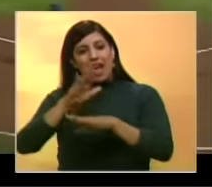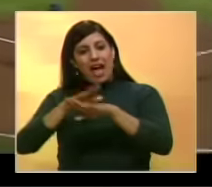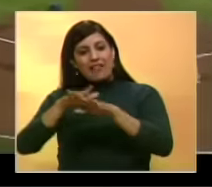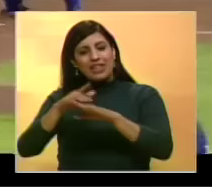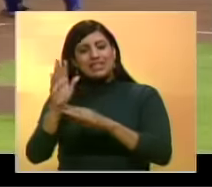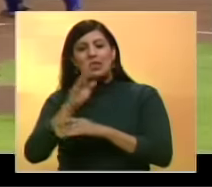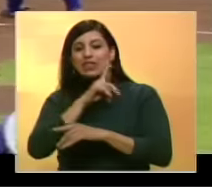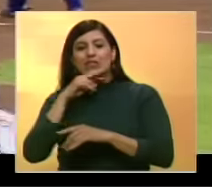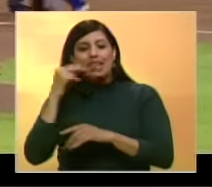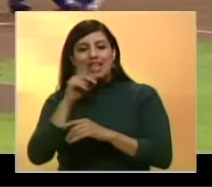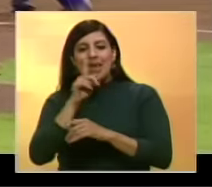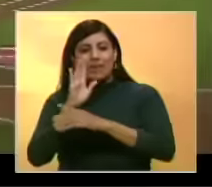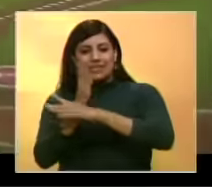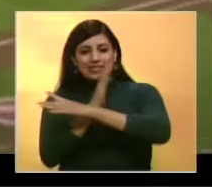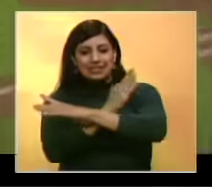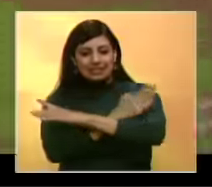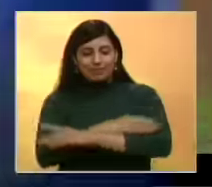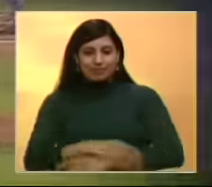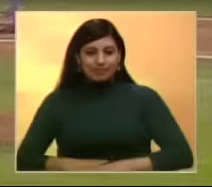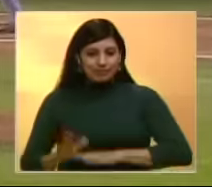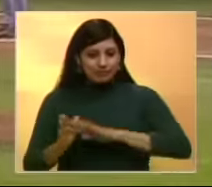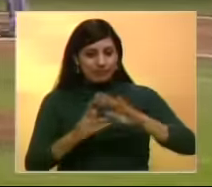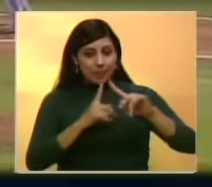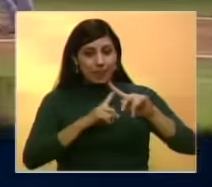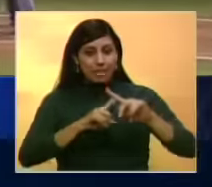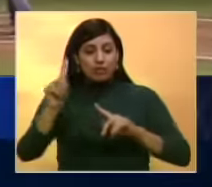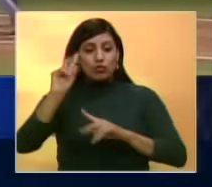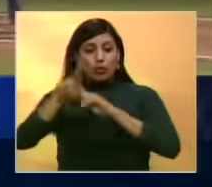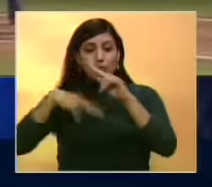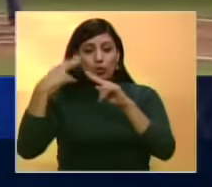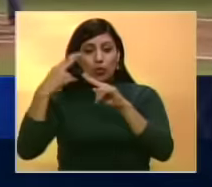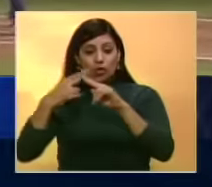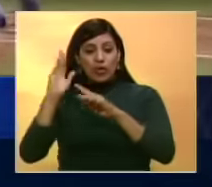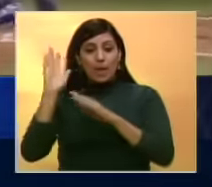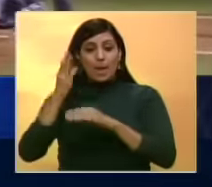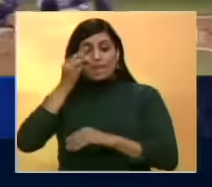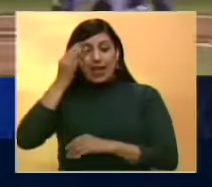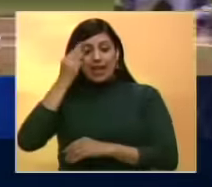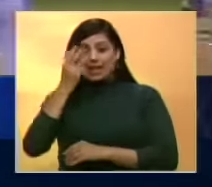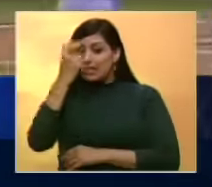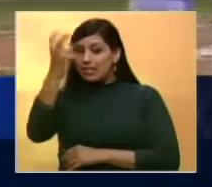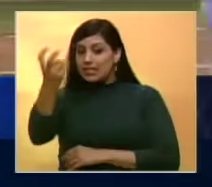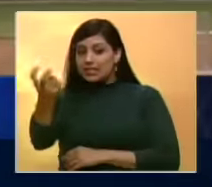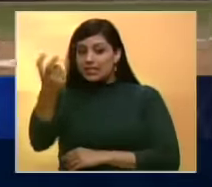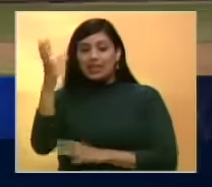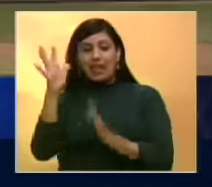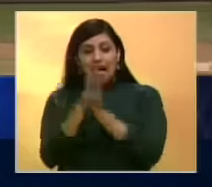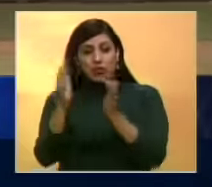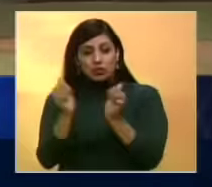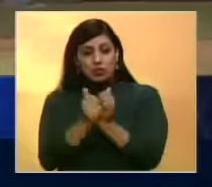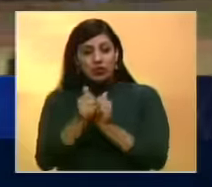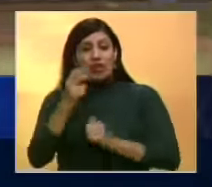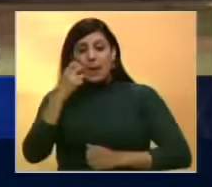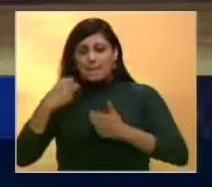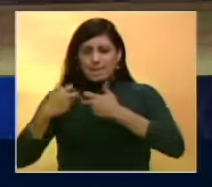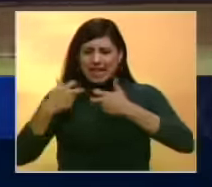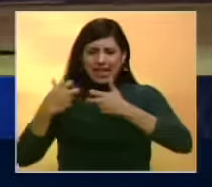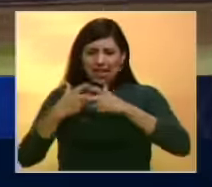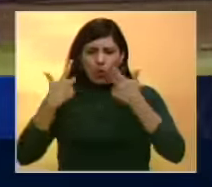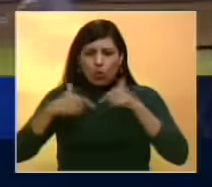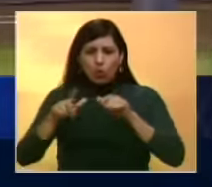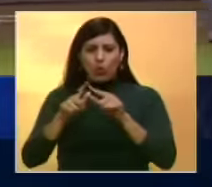los salados en tanto en Puerto la cruz los Navegantes del Magallanes visitarán a Caribes de suat y peleando por pic